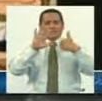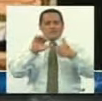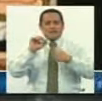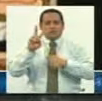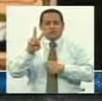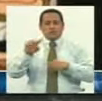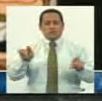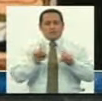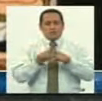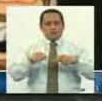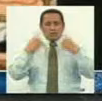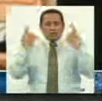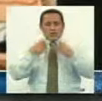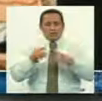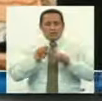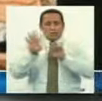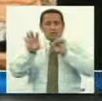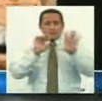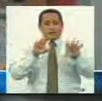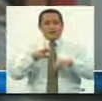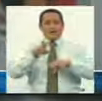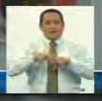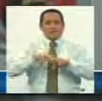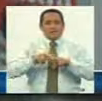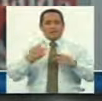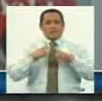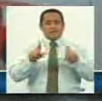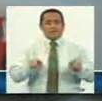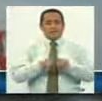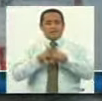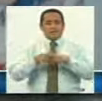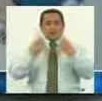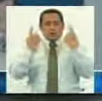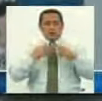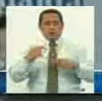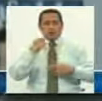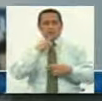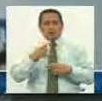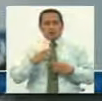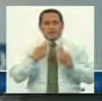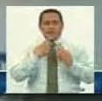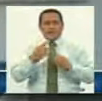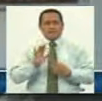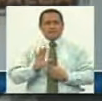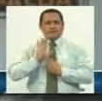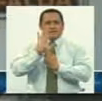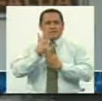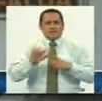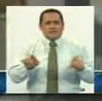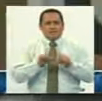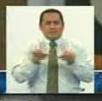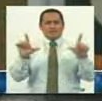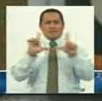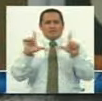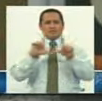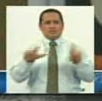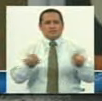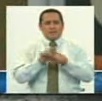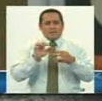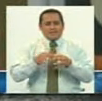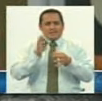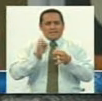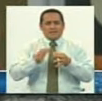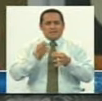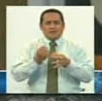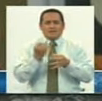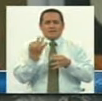como parte de una campaña publicitaria en Argentina. Pero el destino de la pequeña acabaría por plasmarse en cómics televisivos traducidos en más